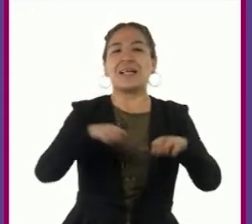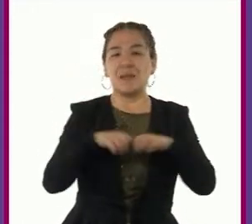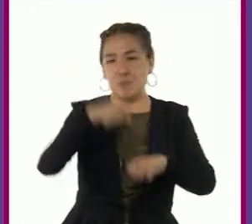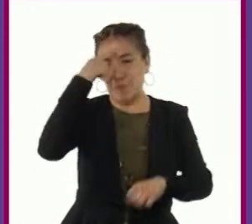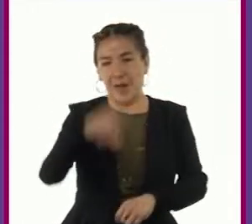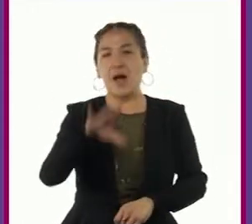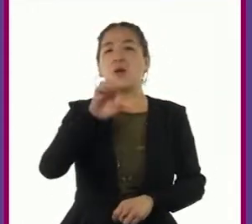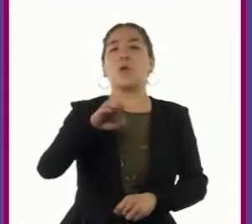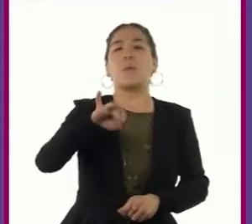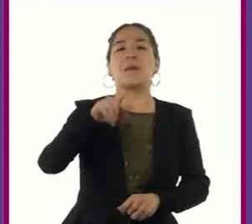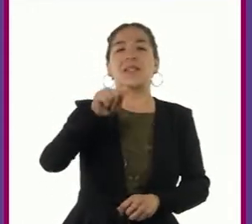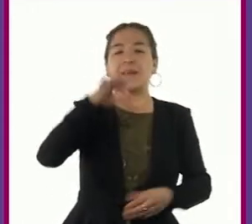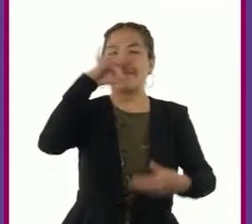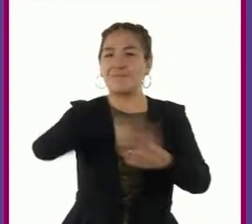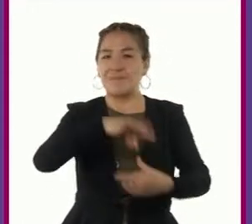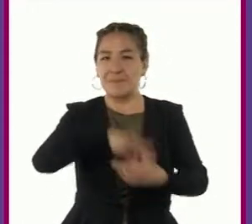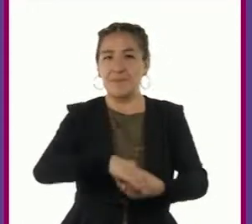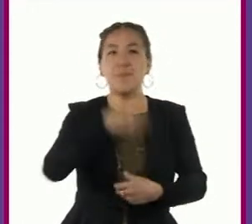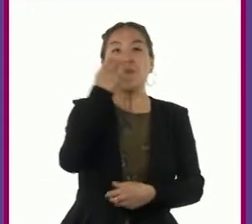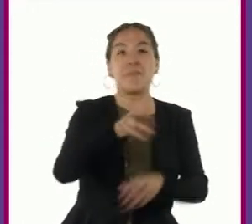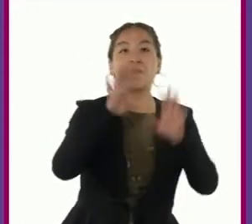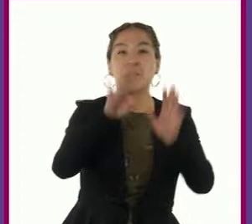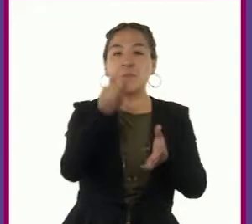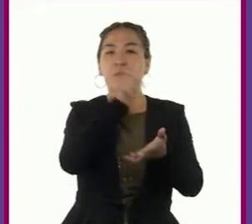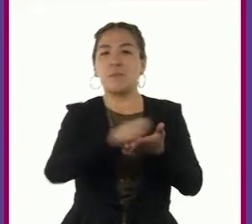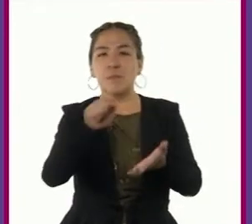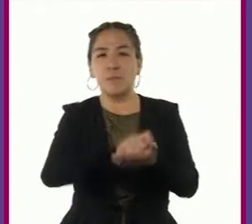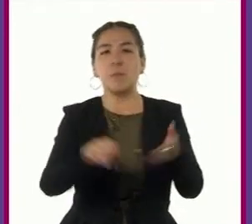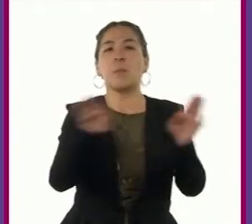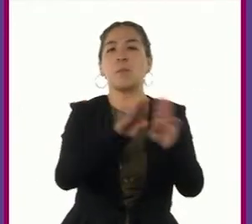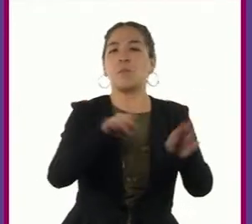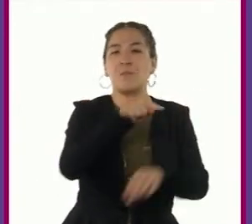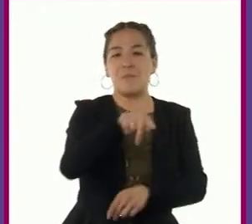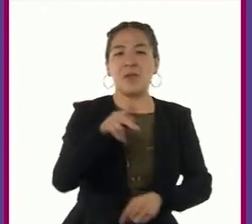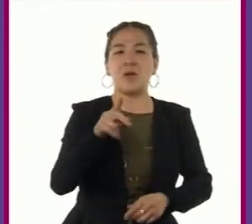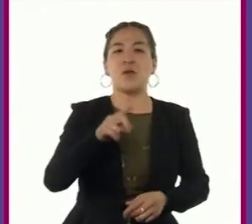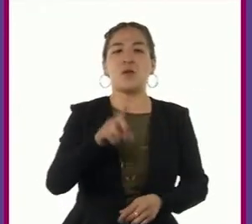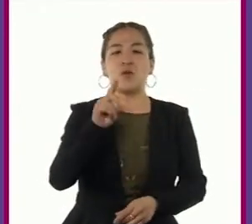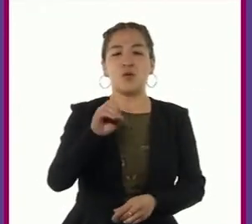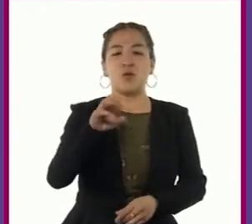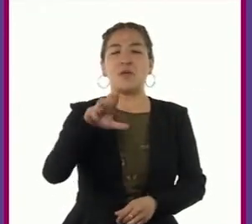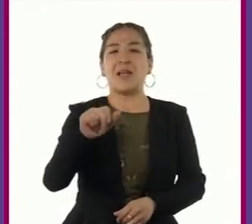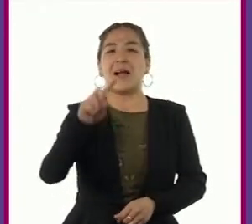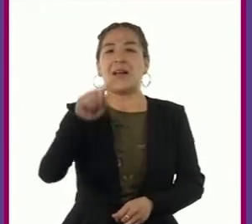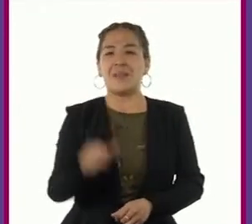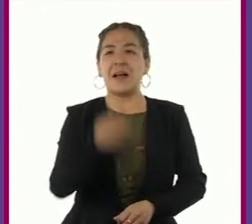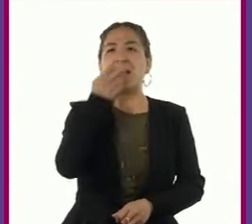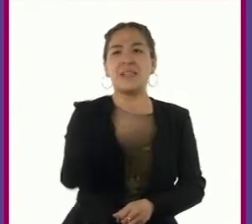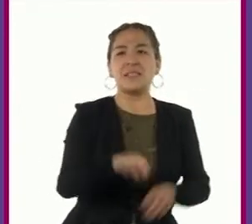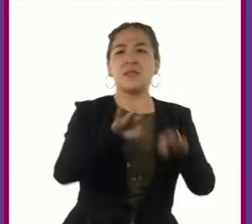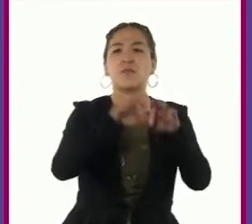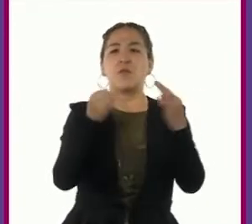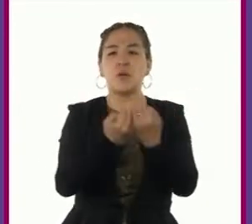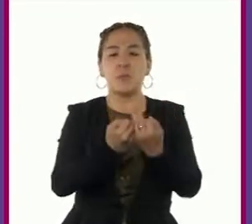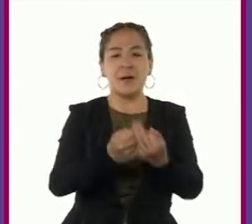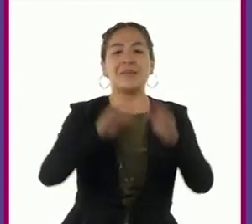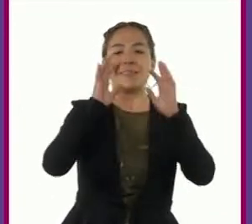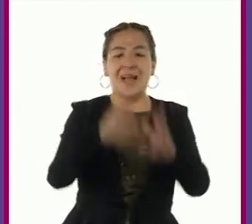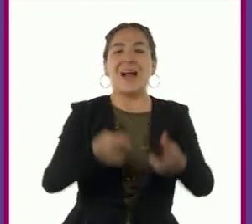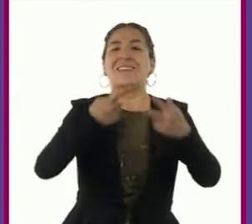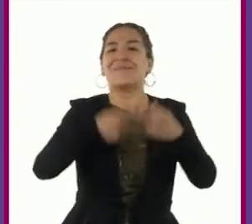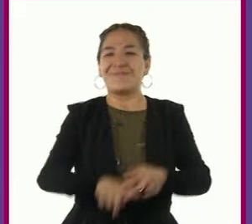comité. Así que lo registramos como la planilla dorada. De esa manera, comenzamos nuestra